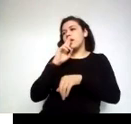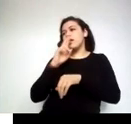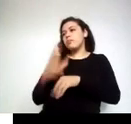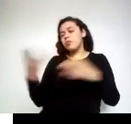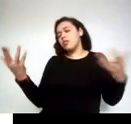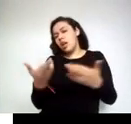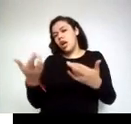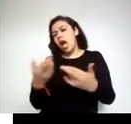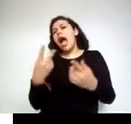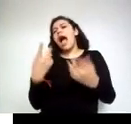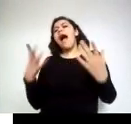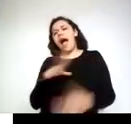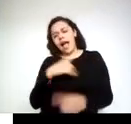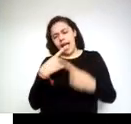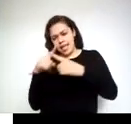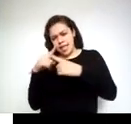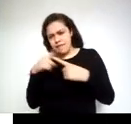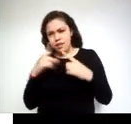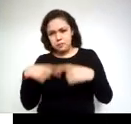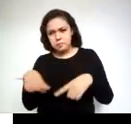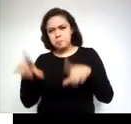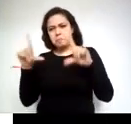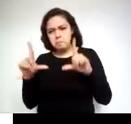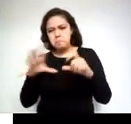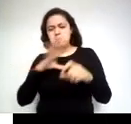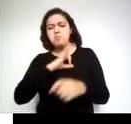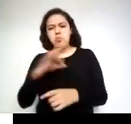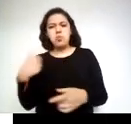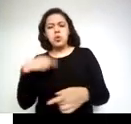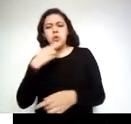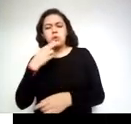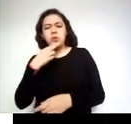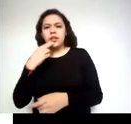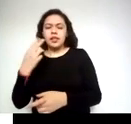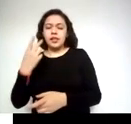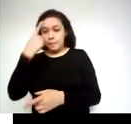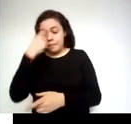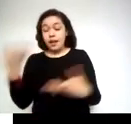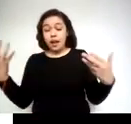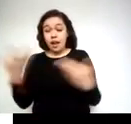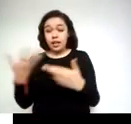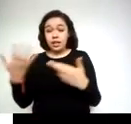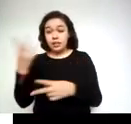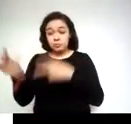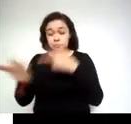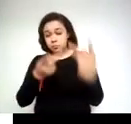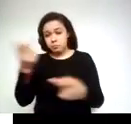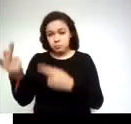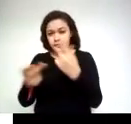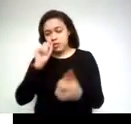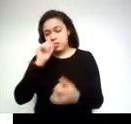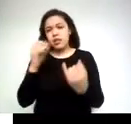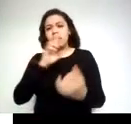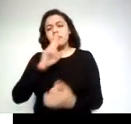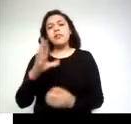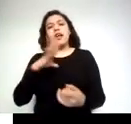Hay varias plataformas que hacemos uso o que nosotros usamos con nuestros clientes para hacer esas encuestas y tener los resultados,